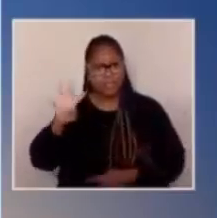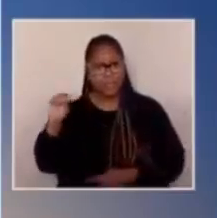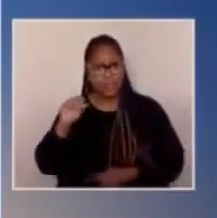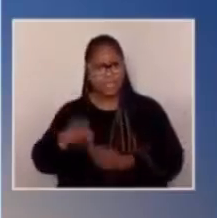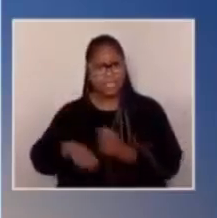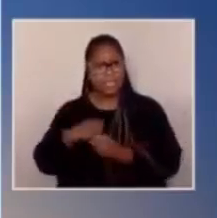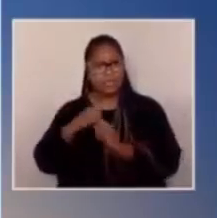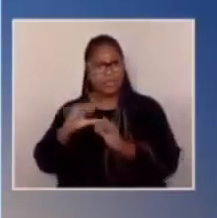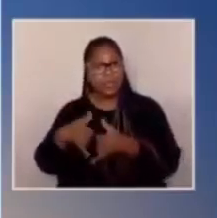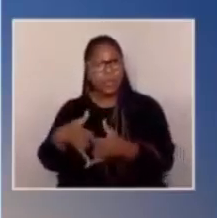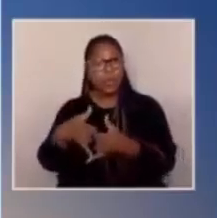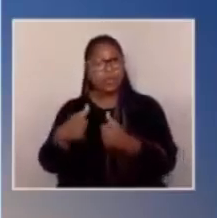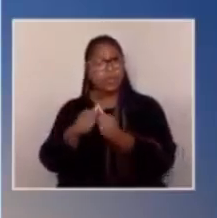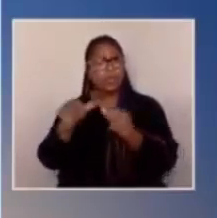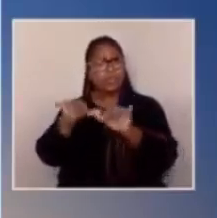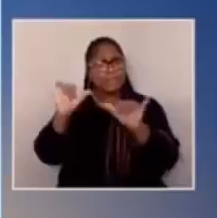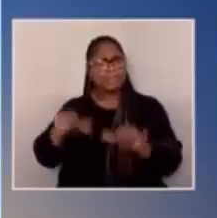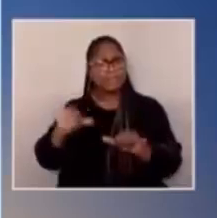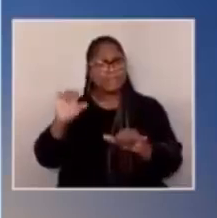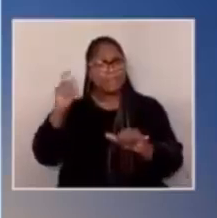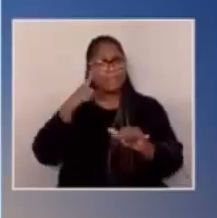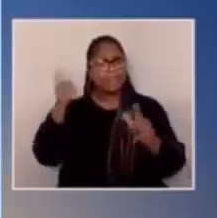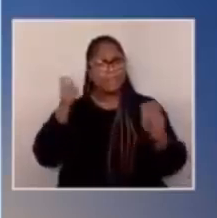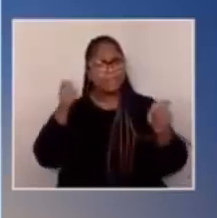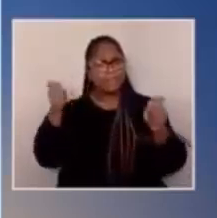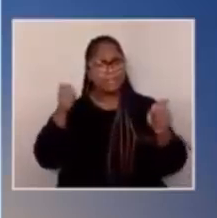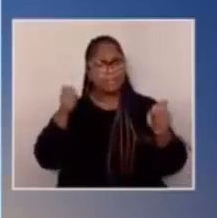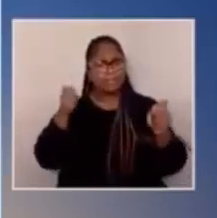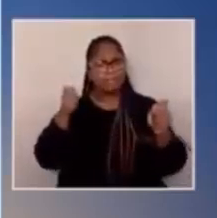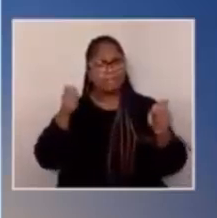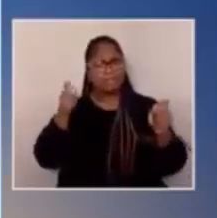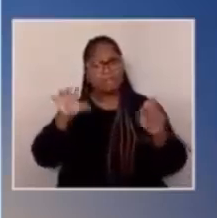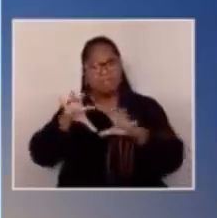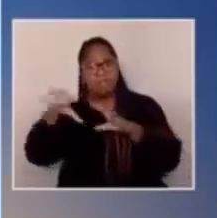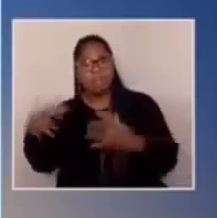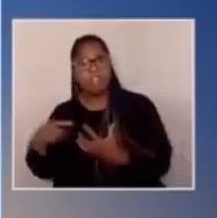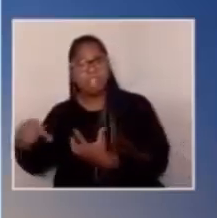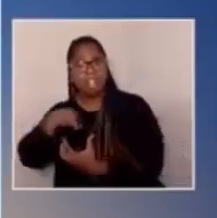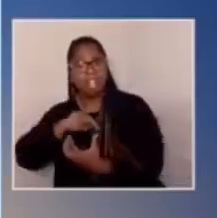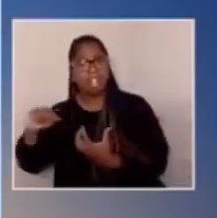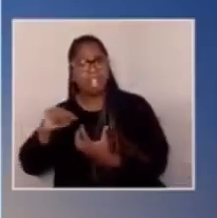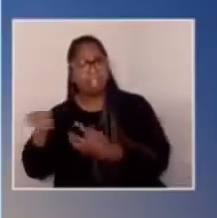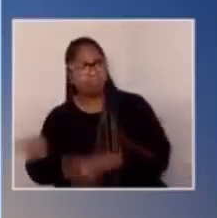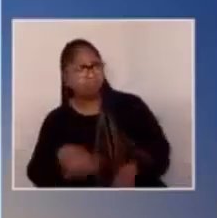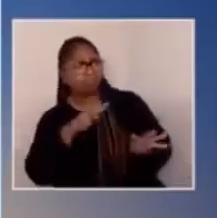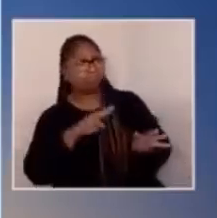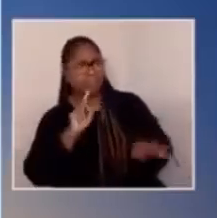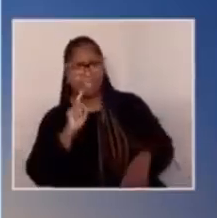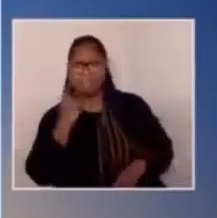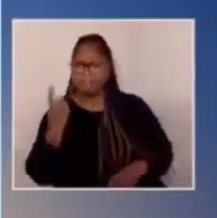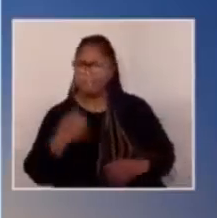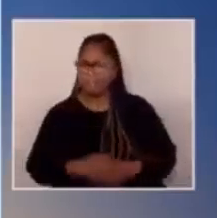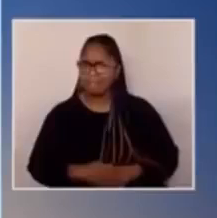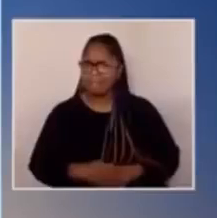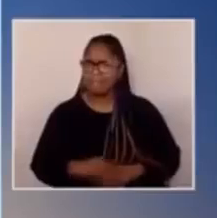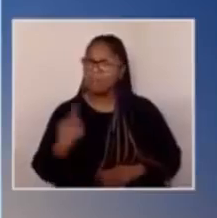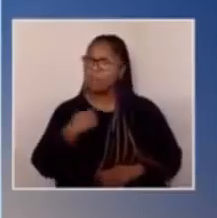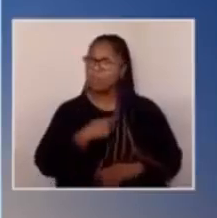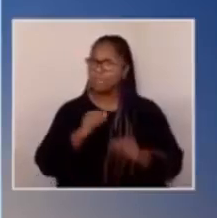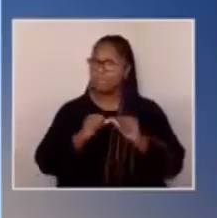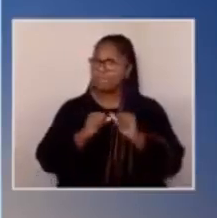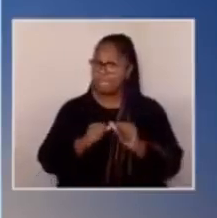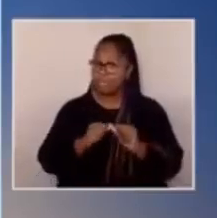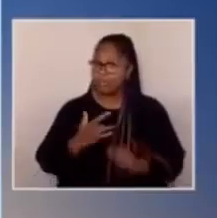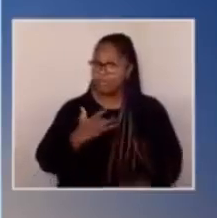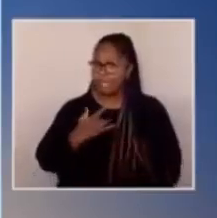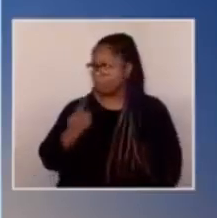Mexicanos, recordemos que el presidente Andrés Manuel López Obrador ha sido muy cauteloso, muy prudente al momento de expresarse del presidente electo